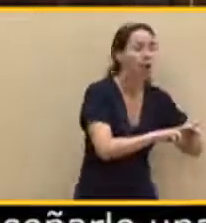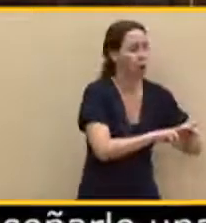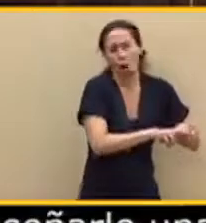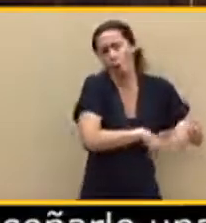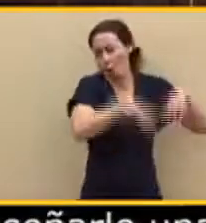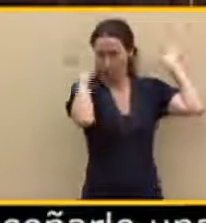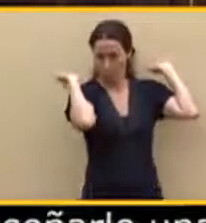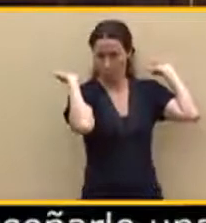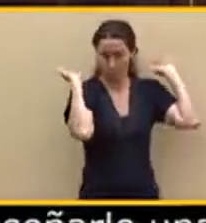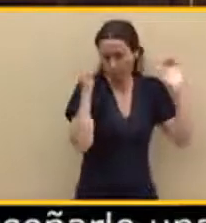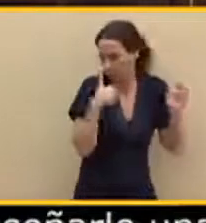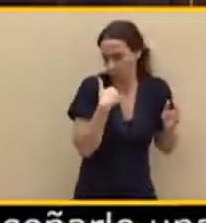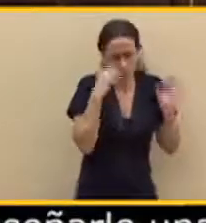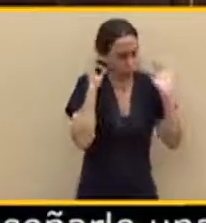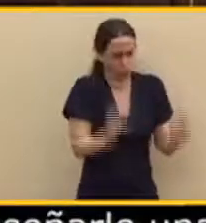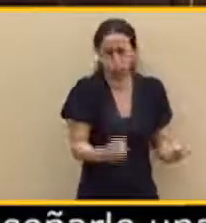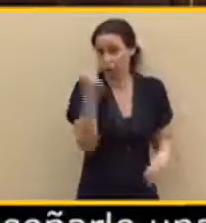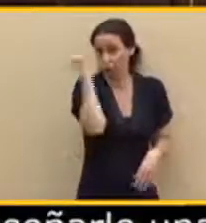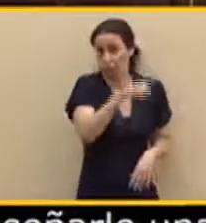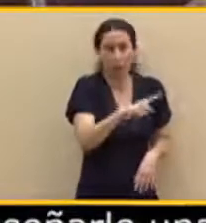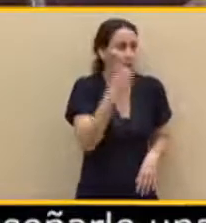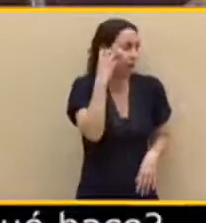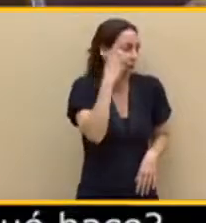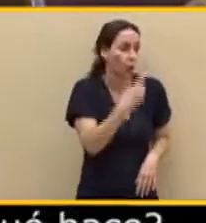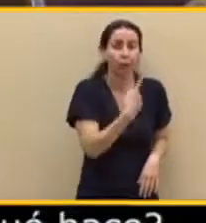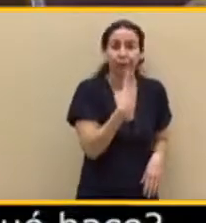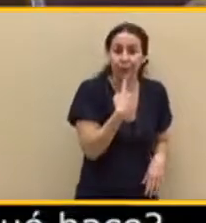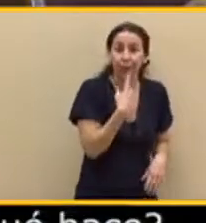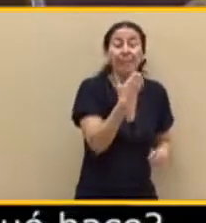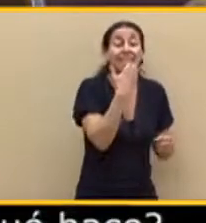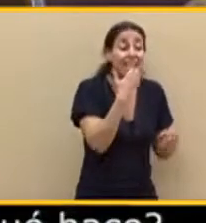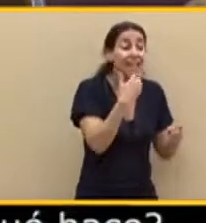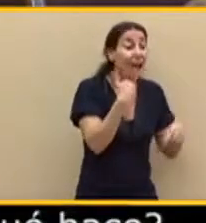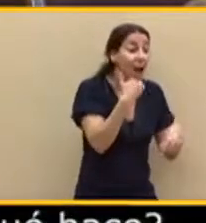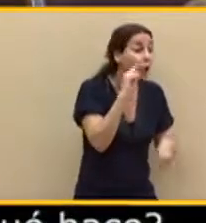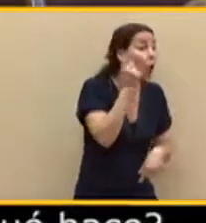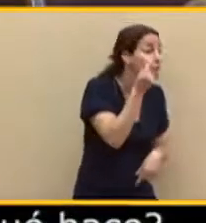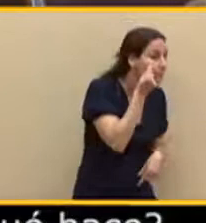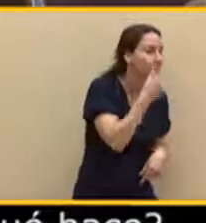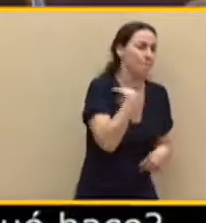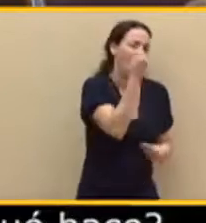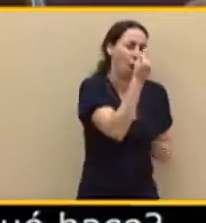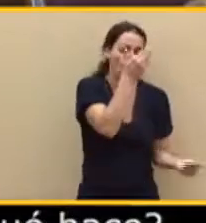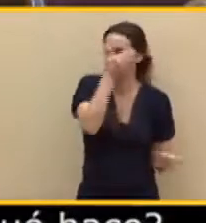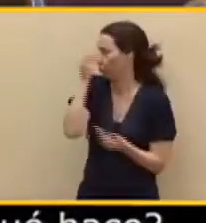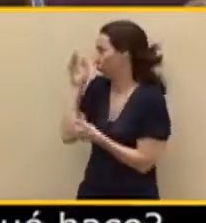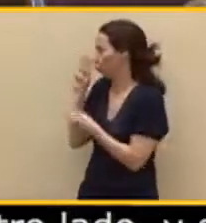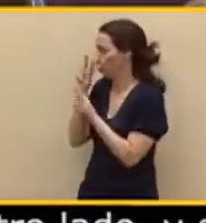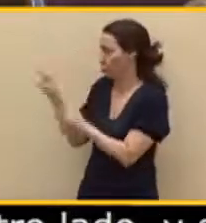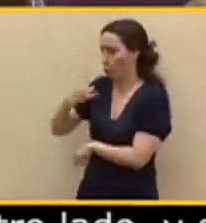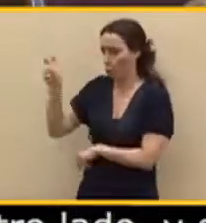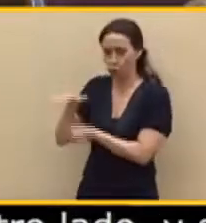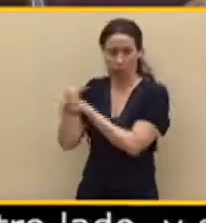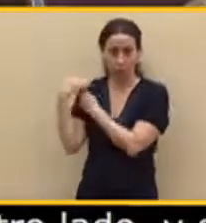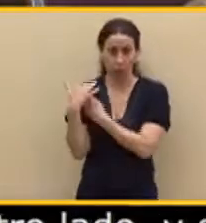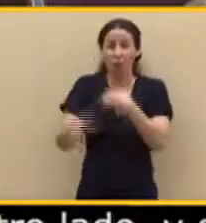muy bien enseñado por su presidente, el señor Rajoy. Ustedes miran para otro lado, ¿verdad, señor Floriano? Y se acabó el tema, hasta que tiene que ser la UCO la